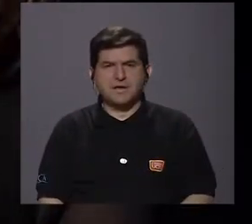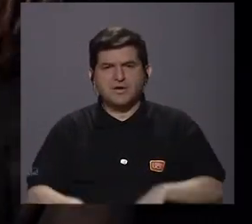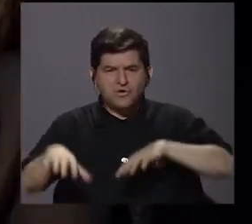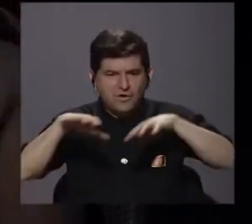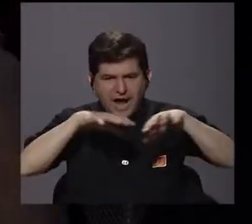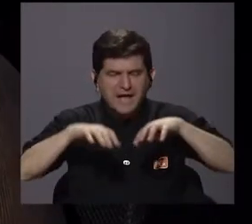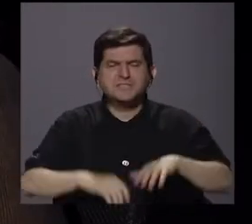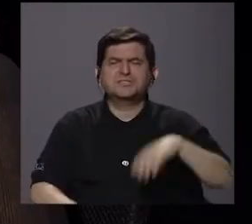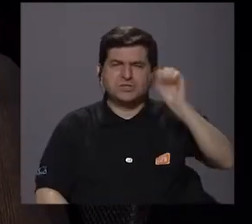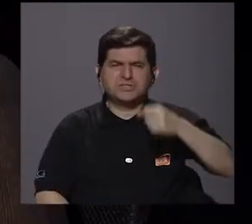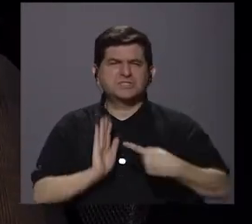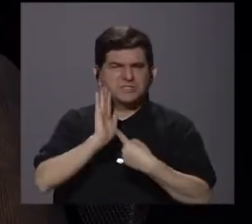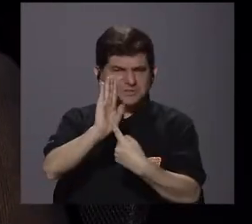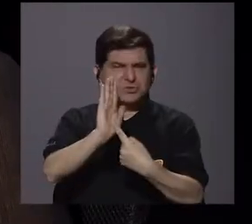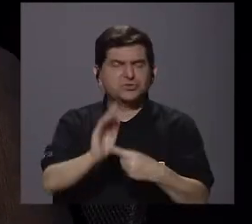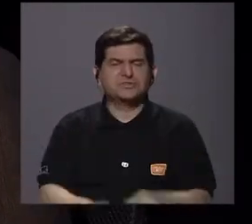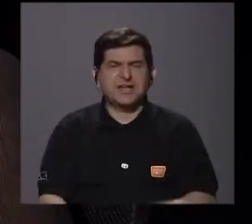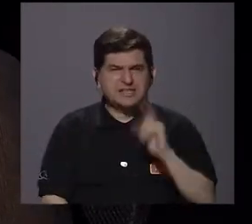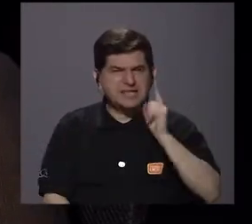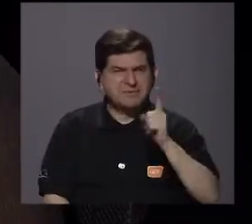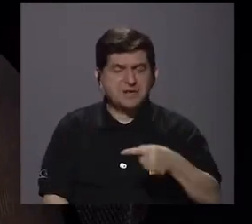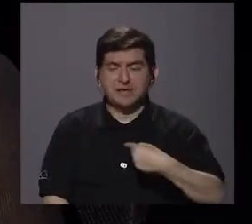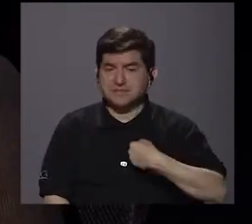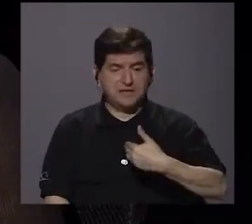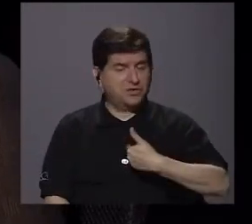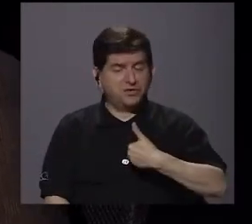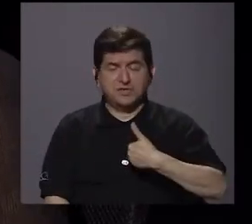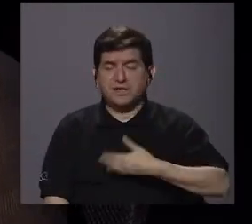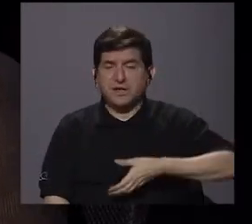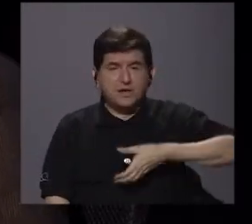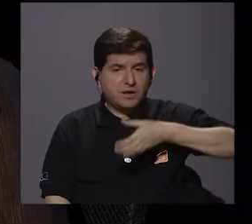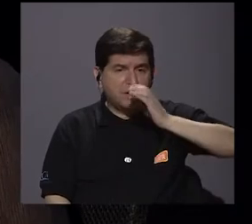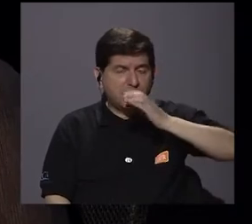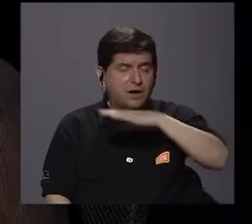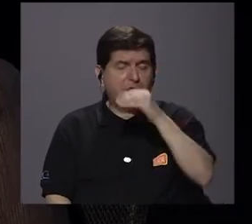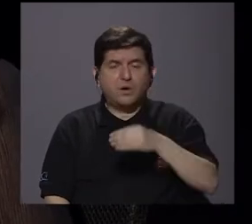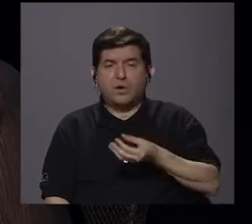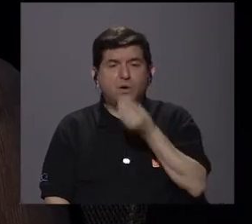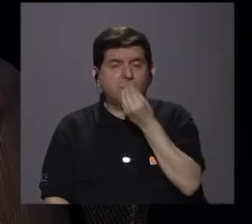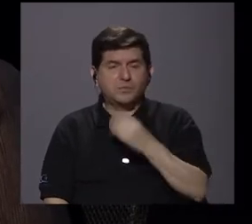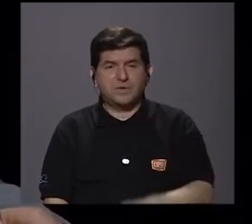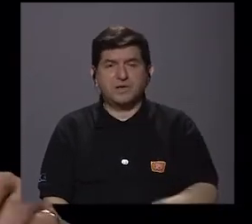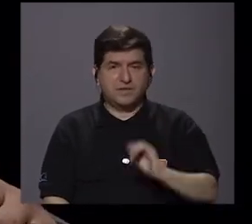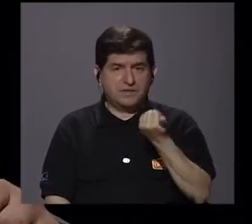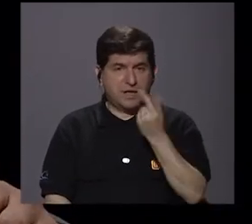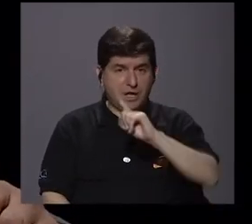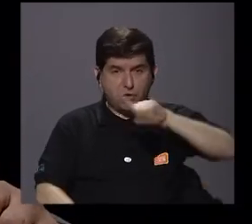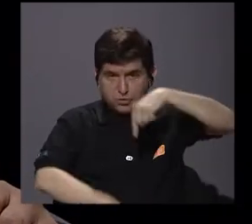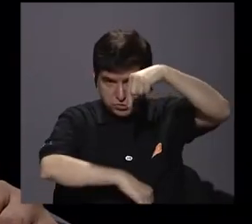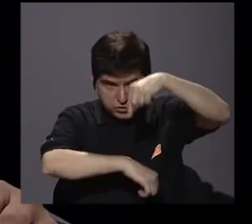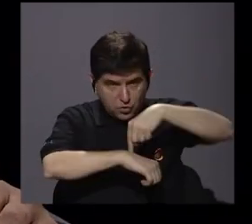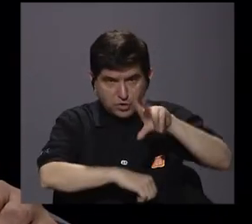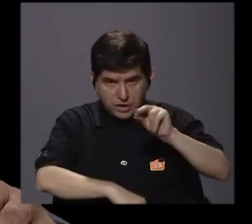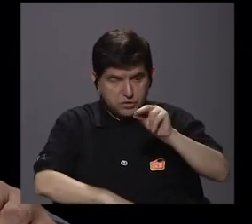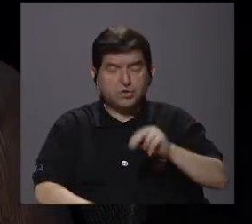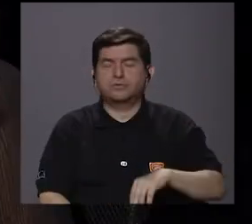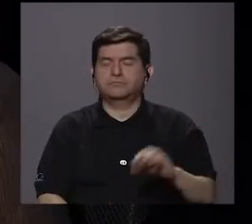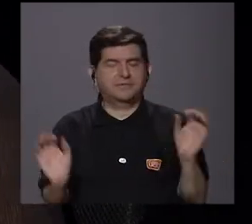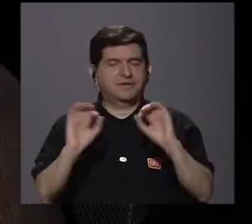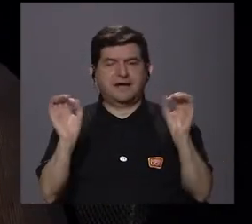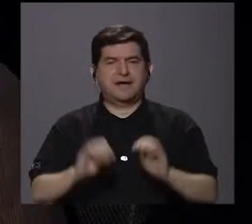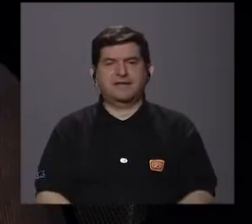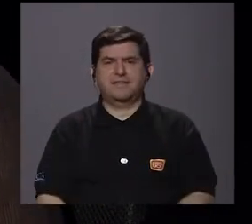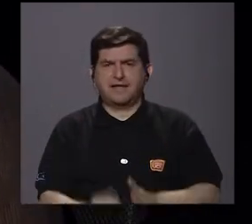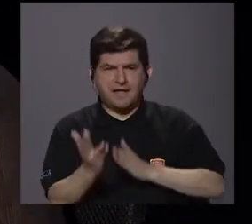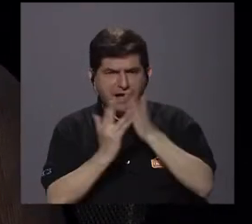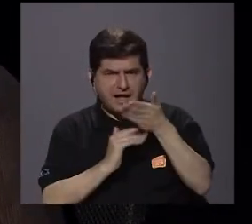esto. No tenía agua, yo no tenía comida. Ellos no. ¿En esas 11 horas no comió? No.